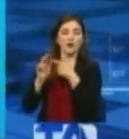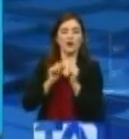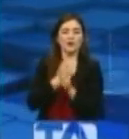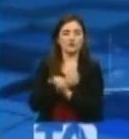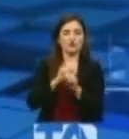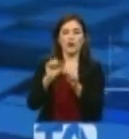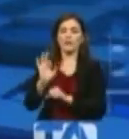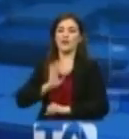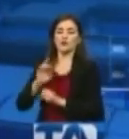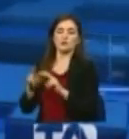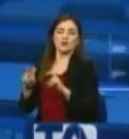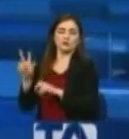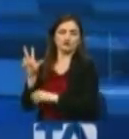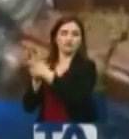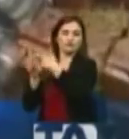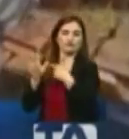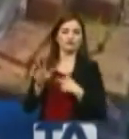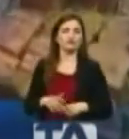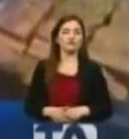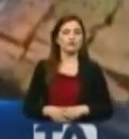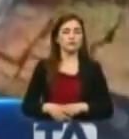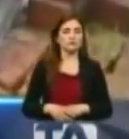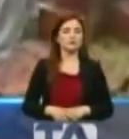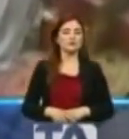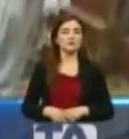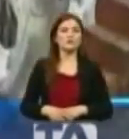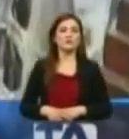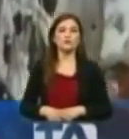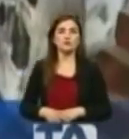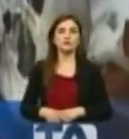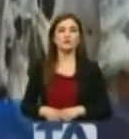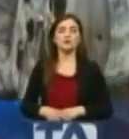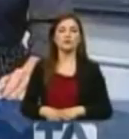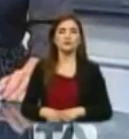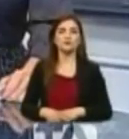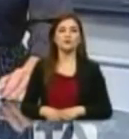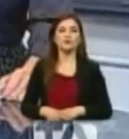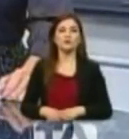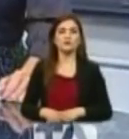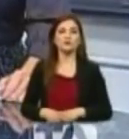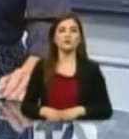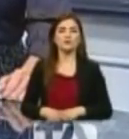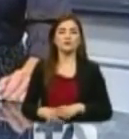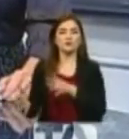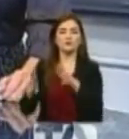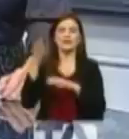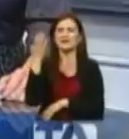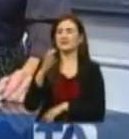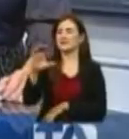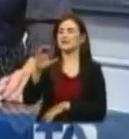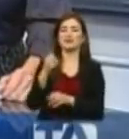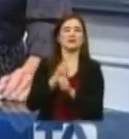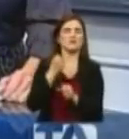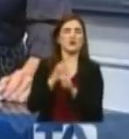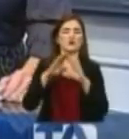técnico investigador del Cuerpo Técnico de la Fiscalía. Juan Esteban Estrella, 24 horas. Duras críticas recibe el